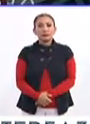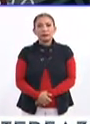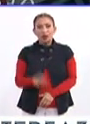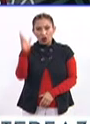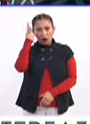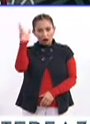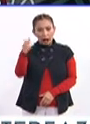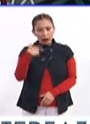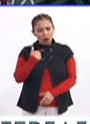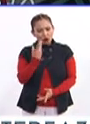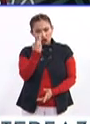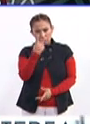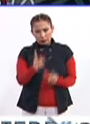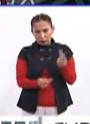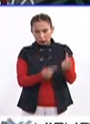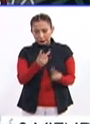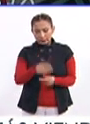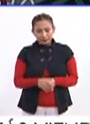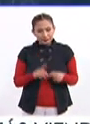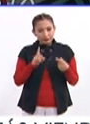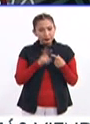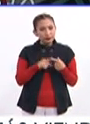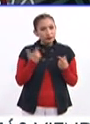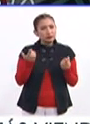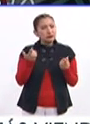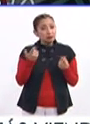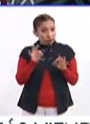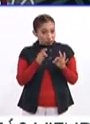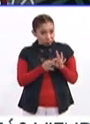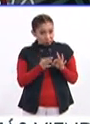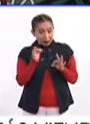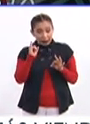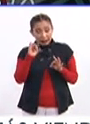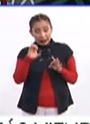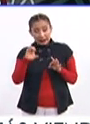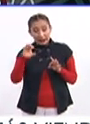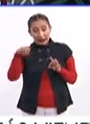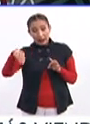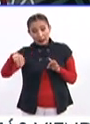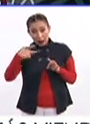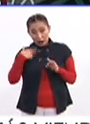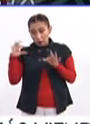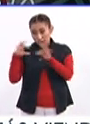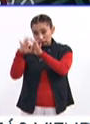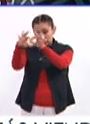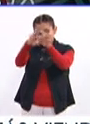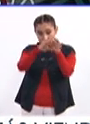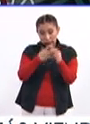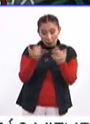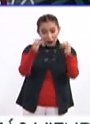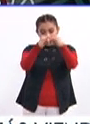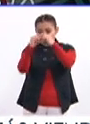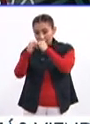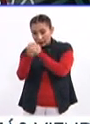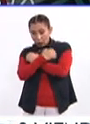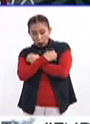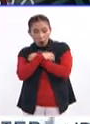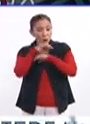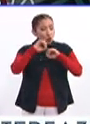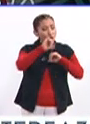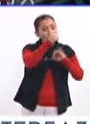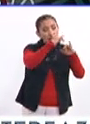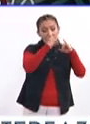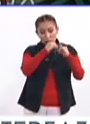¿Qué tal, consejero? Yo tengo un par de dudas para usted. ¿Cree pertinente que el ISM cuente con aliados estratégicos, tales como instituciones educativas u